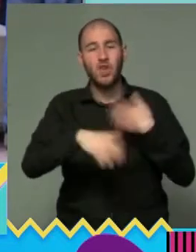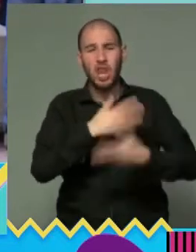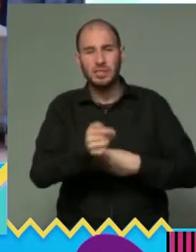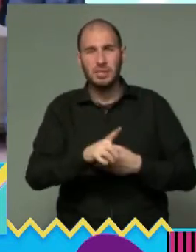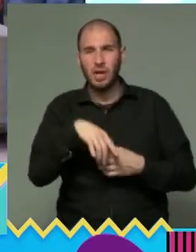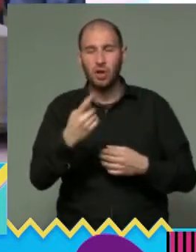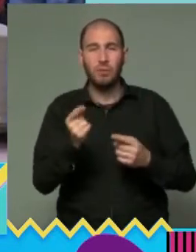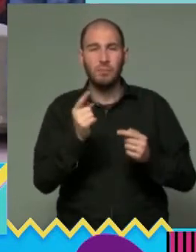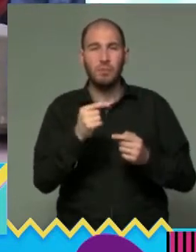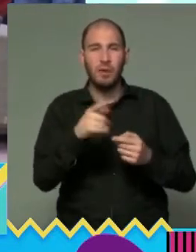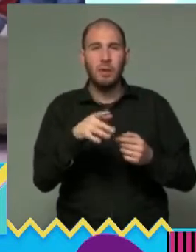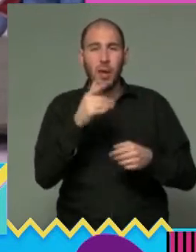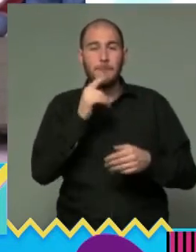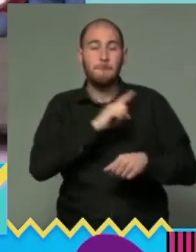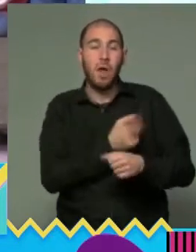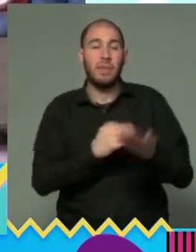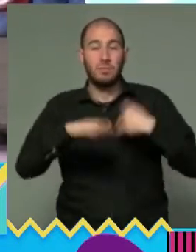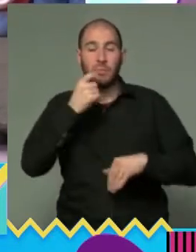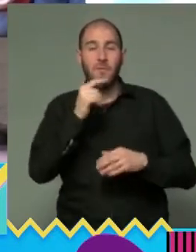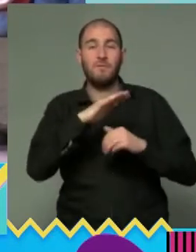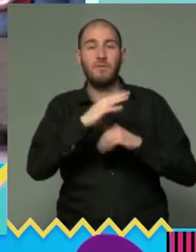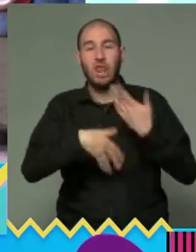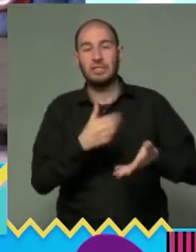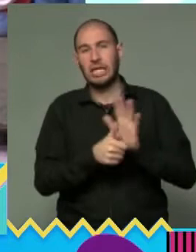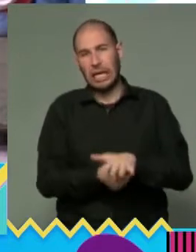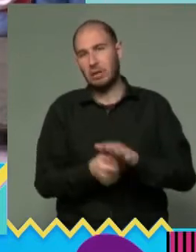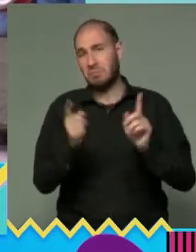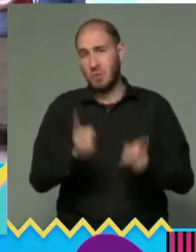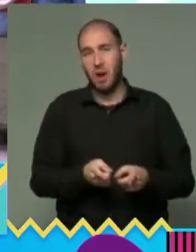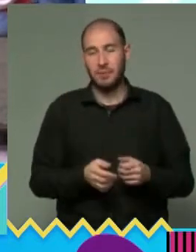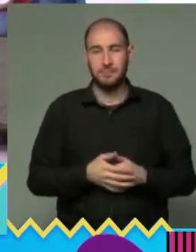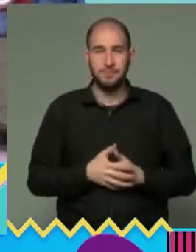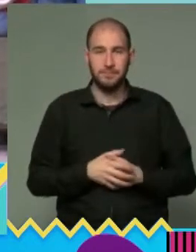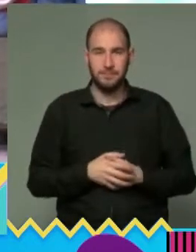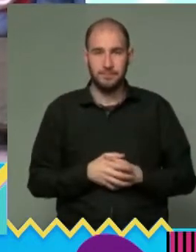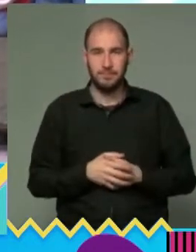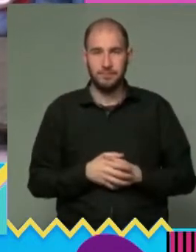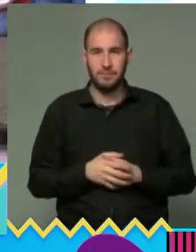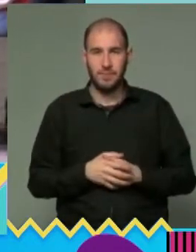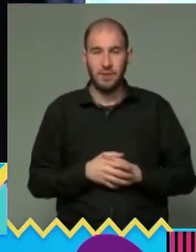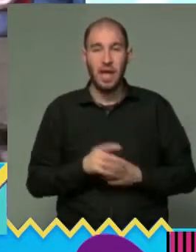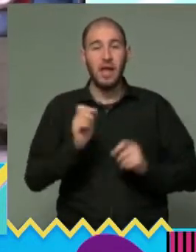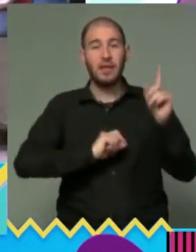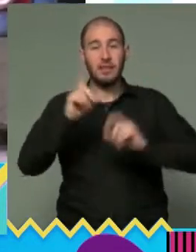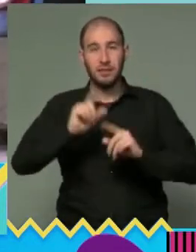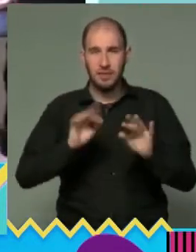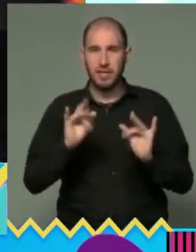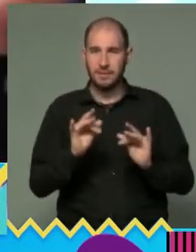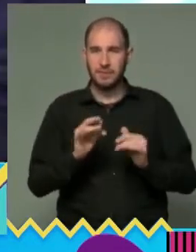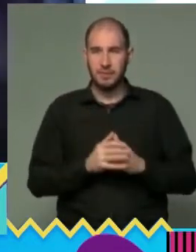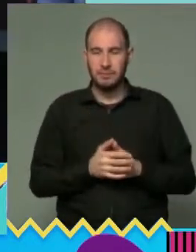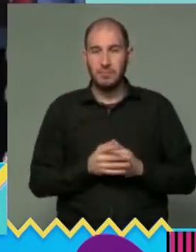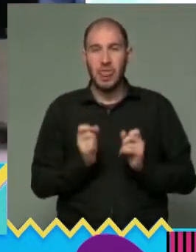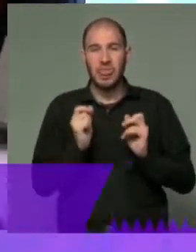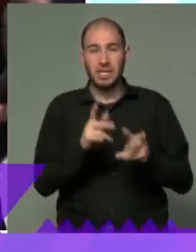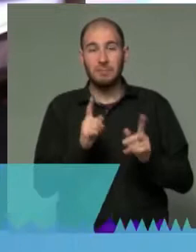violencia, porque son relaciones de poder desigual, como la violencia de género, etc. Lo mismo. Entonces, tener una estadística es difícil.